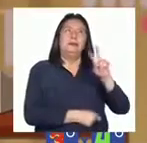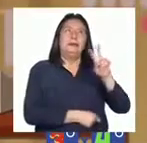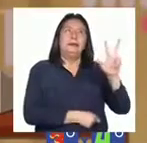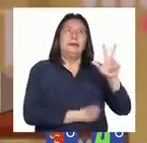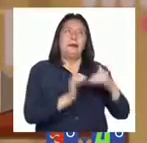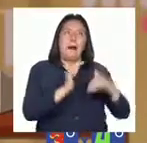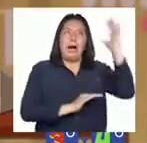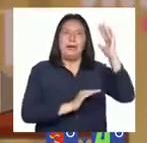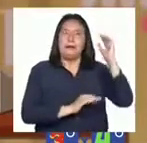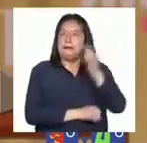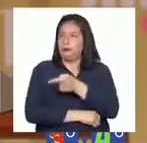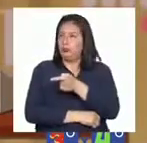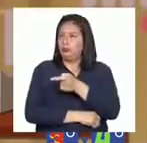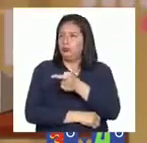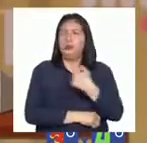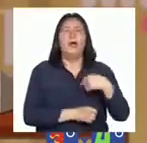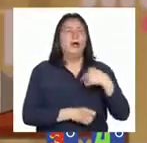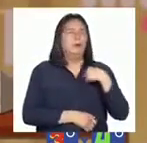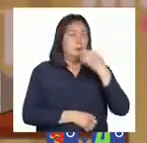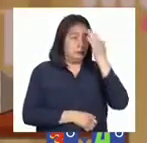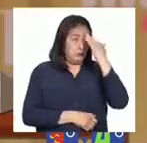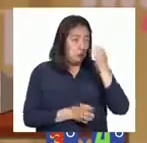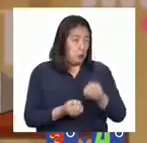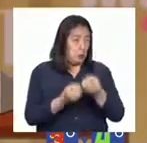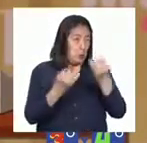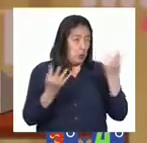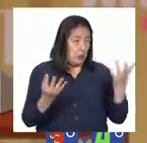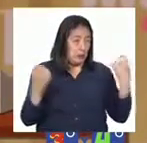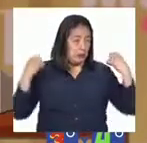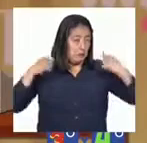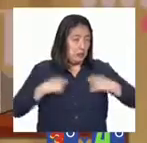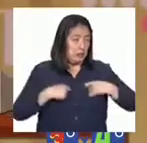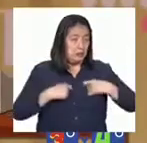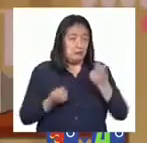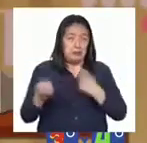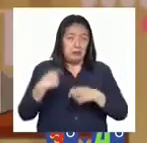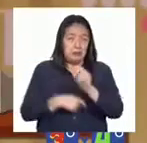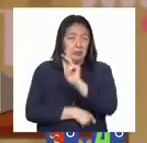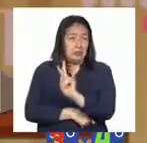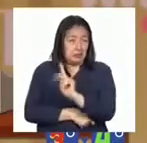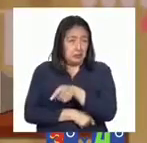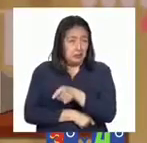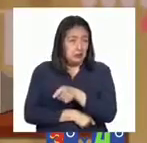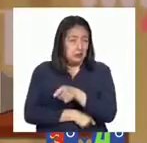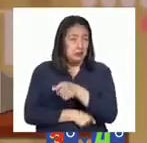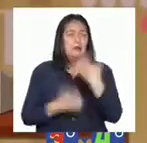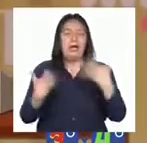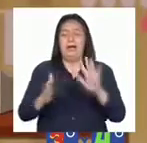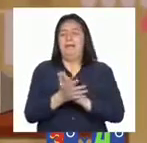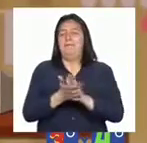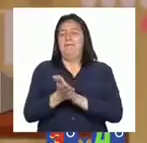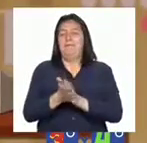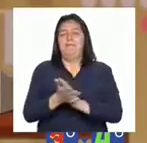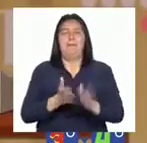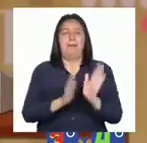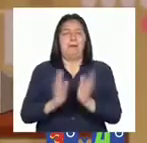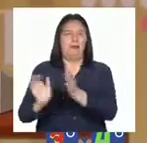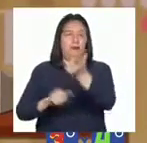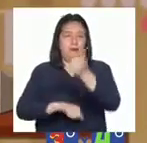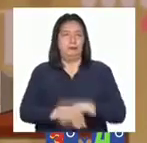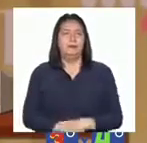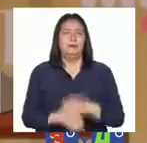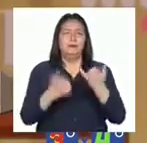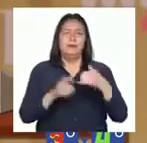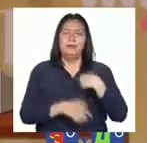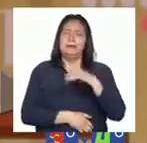que Sisa. ¿Podremos descubrir cuántas mantas vendió Quilla? Manos a la obra.